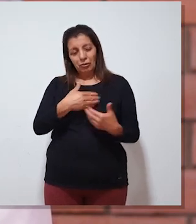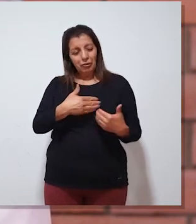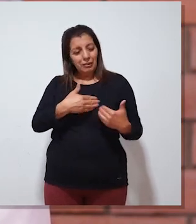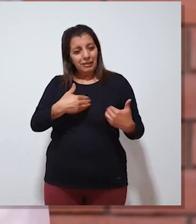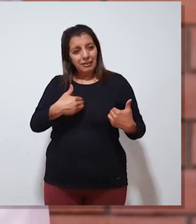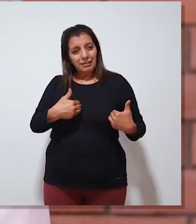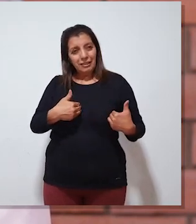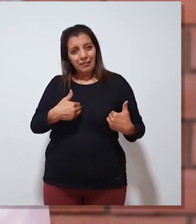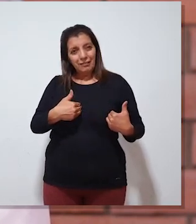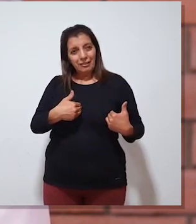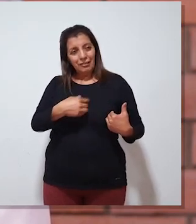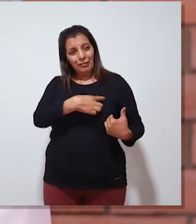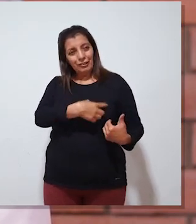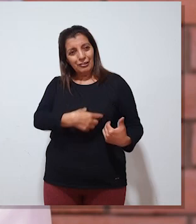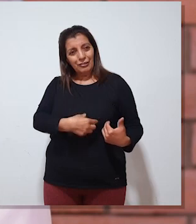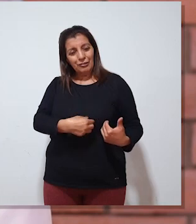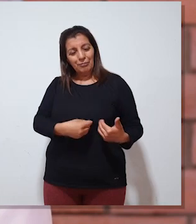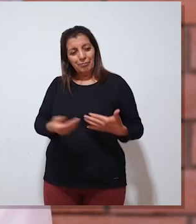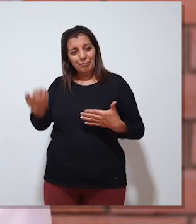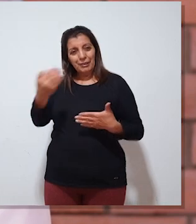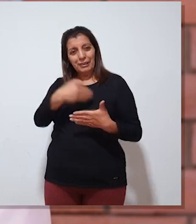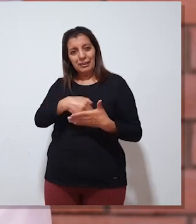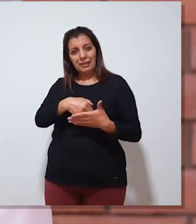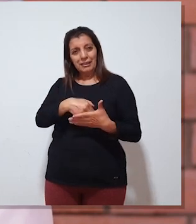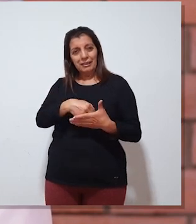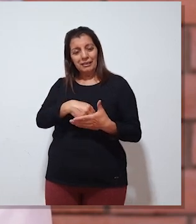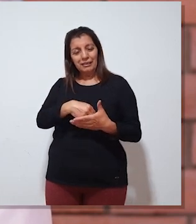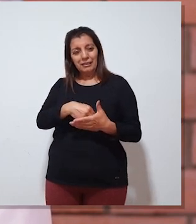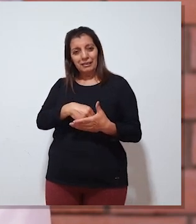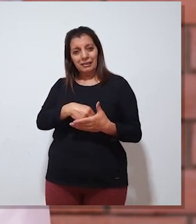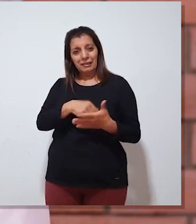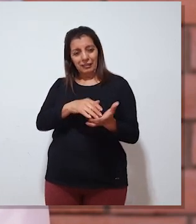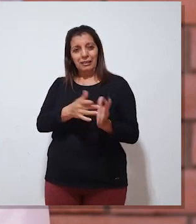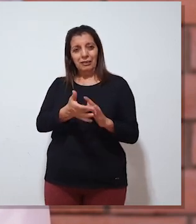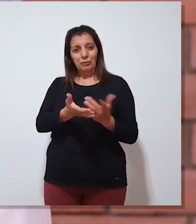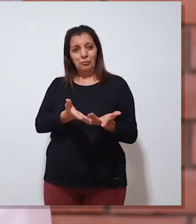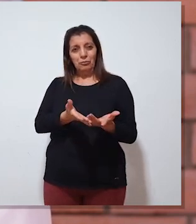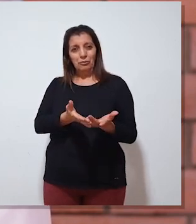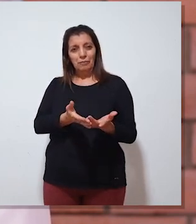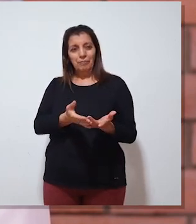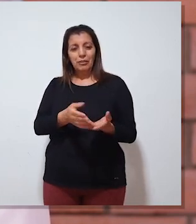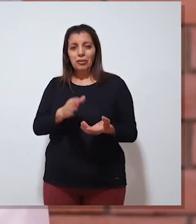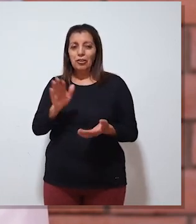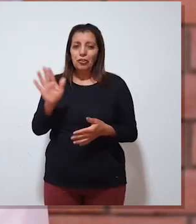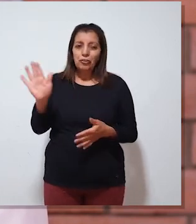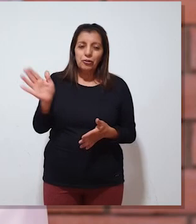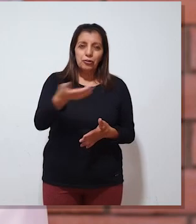comunión. La presencia de las mujeres y de María, la Madre de Jesús, intensifica esa